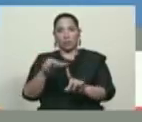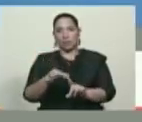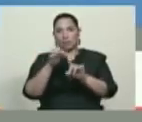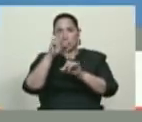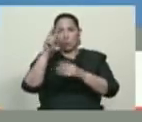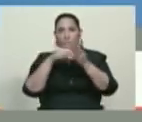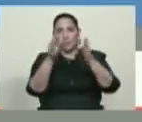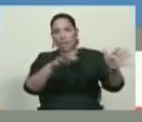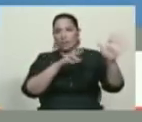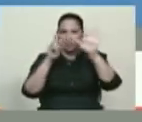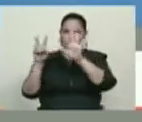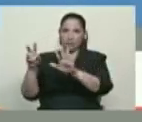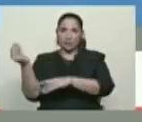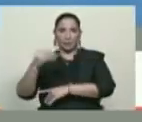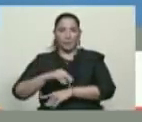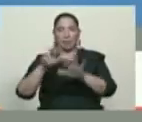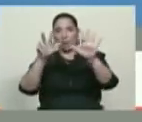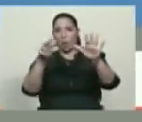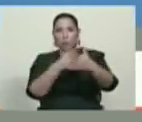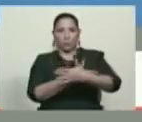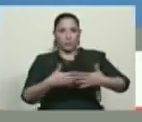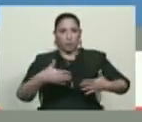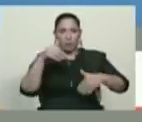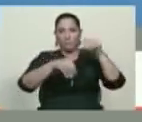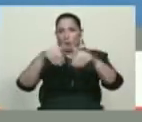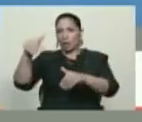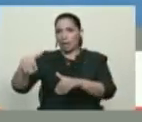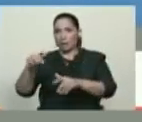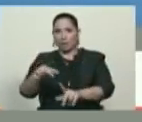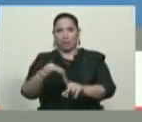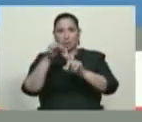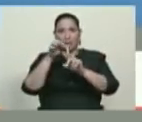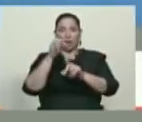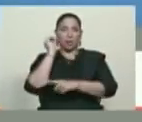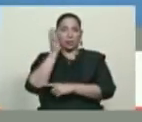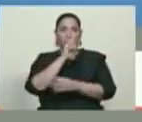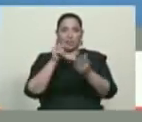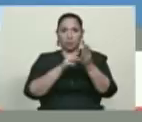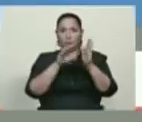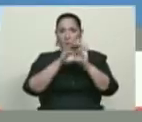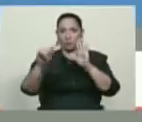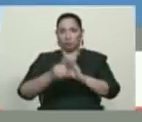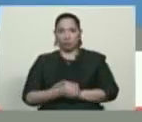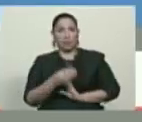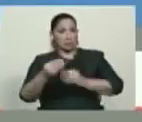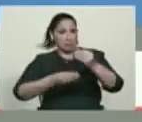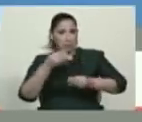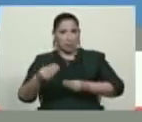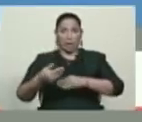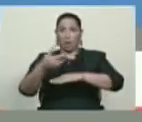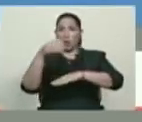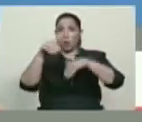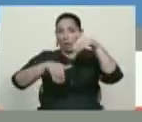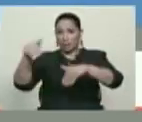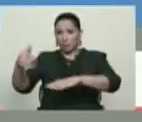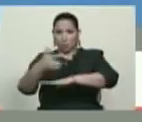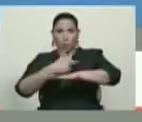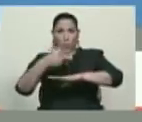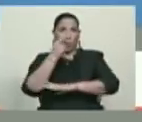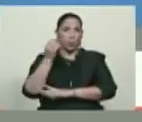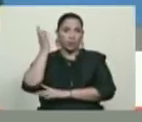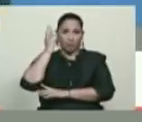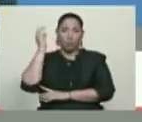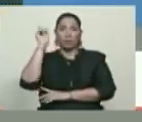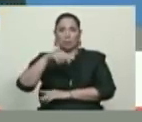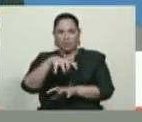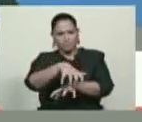Constituyente, más de 8 millones de votantes, se hicieron elecciones de gobernadores, gobernadoras, allí también